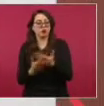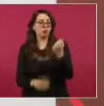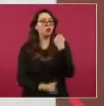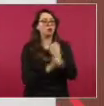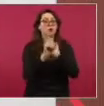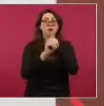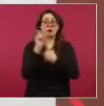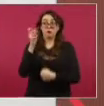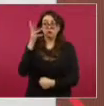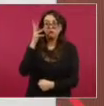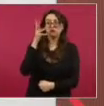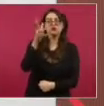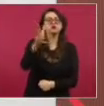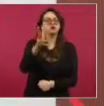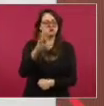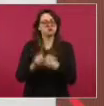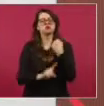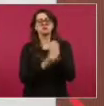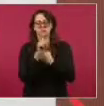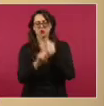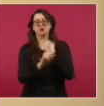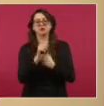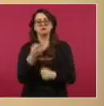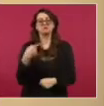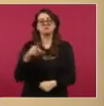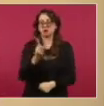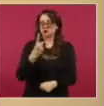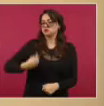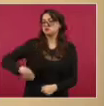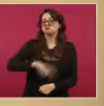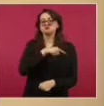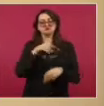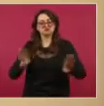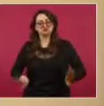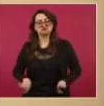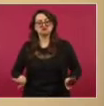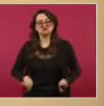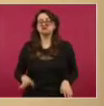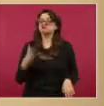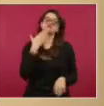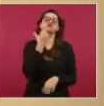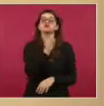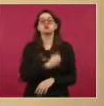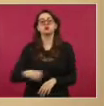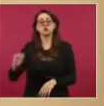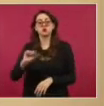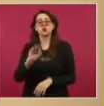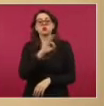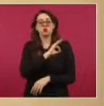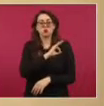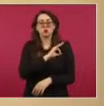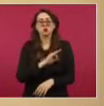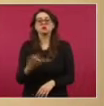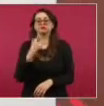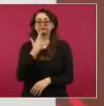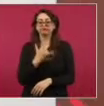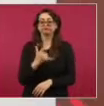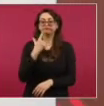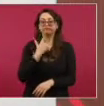venir. Por ello, continuaremos siendo responsables en los procesos de legitimación y democratización